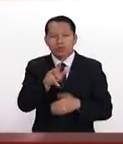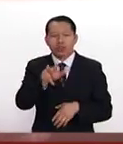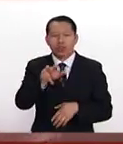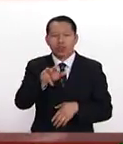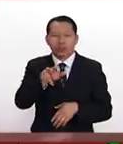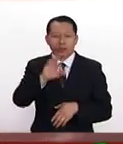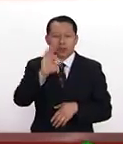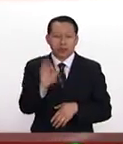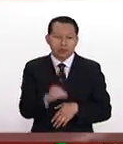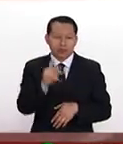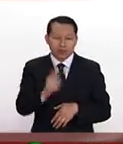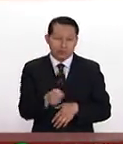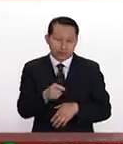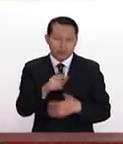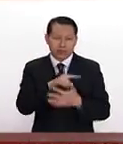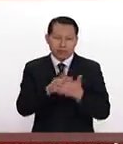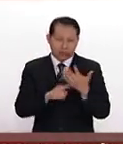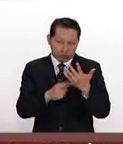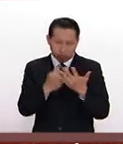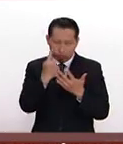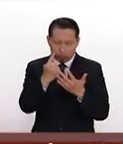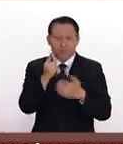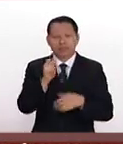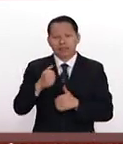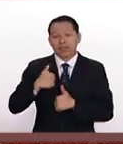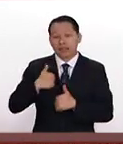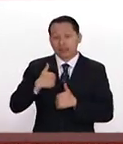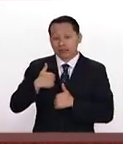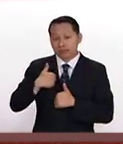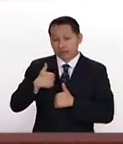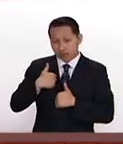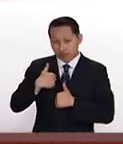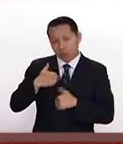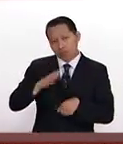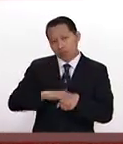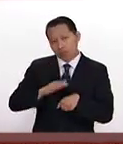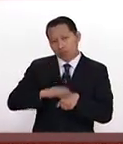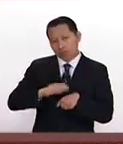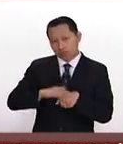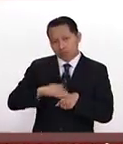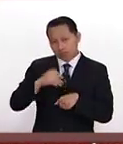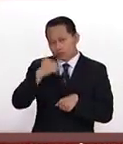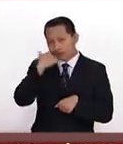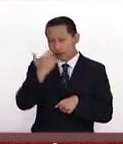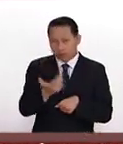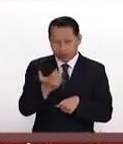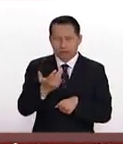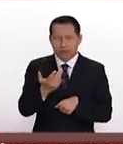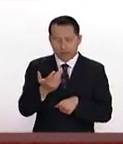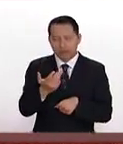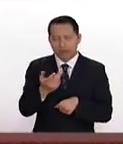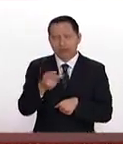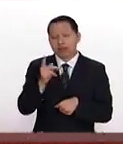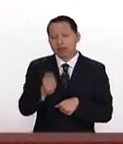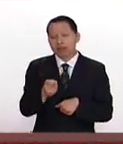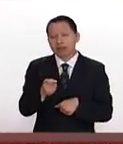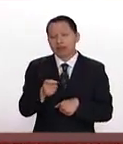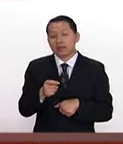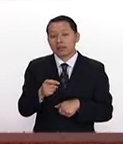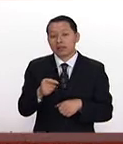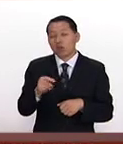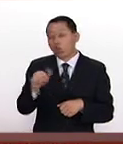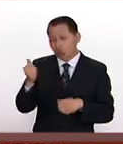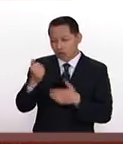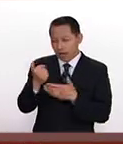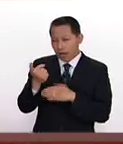ciento es decir 1 de cada 5 y el ejército casi dos de cada tres mexicanos grave también ese amarillo